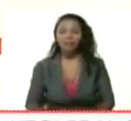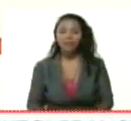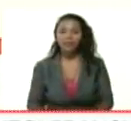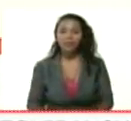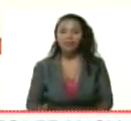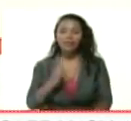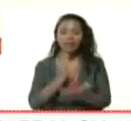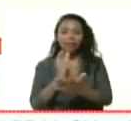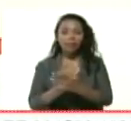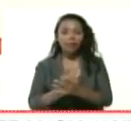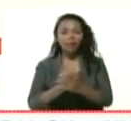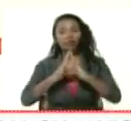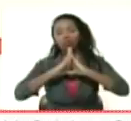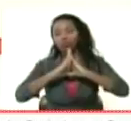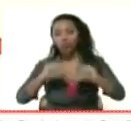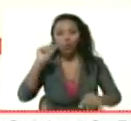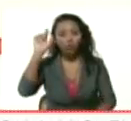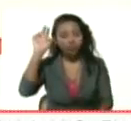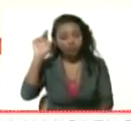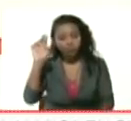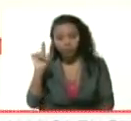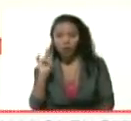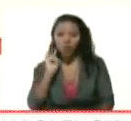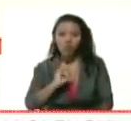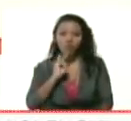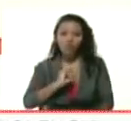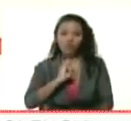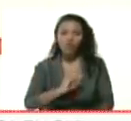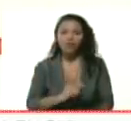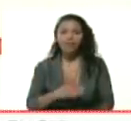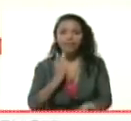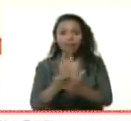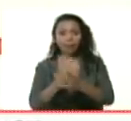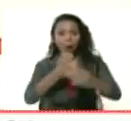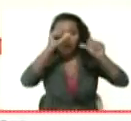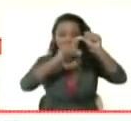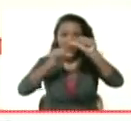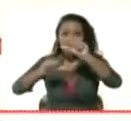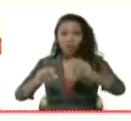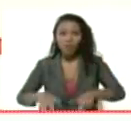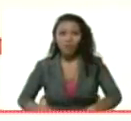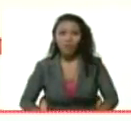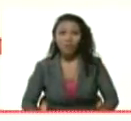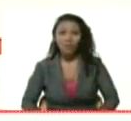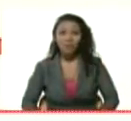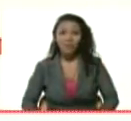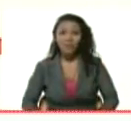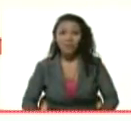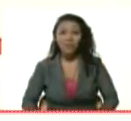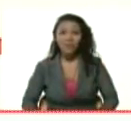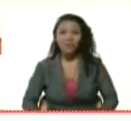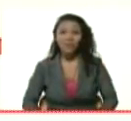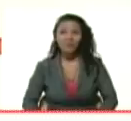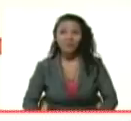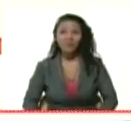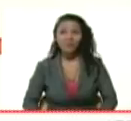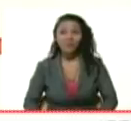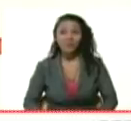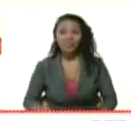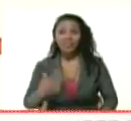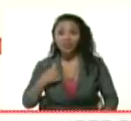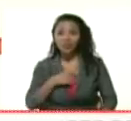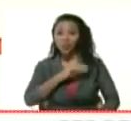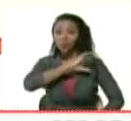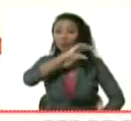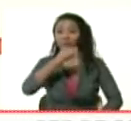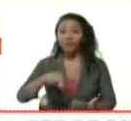lunes, revisando el acontecer, los nuevos escenarios, los nuevos eventos del Partido Socialista Unido, su dirección